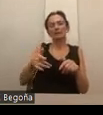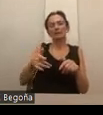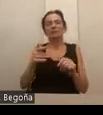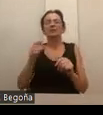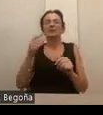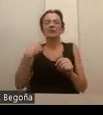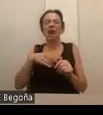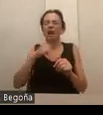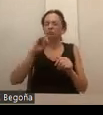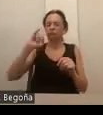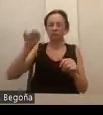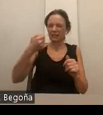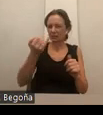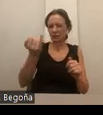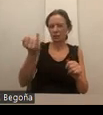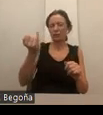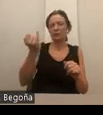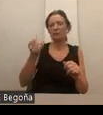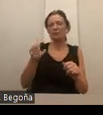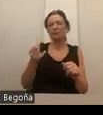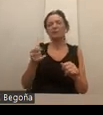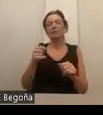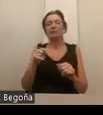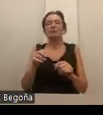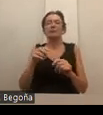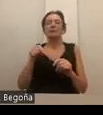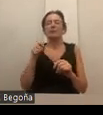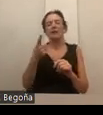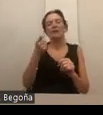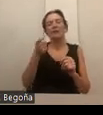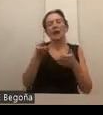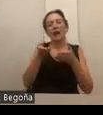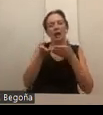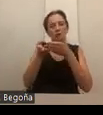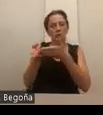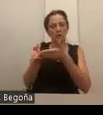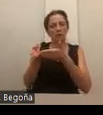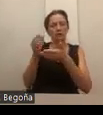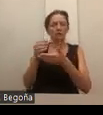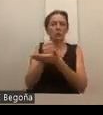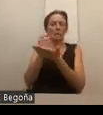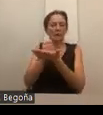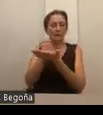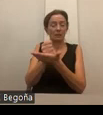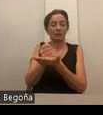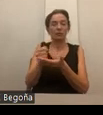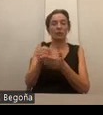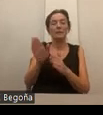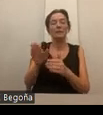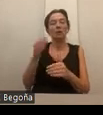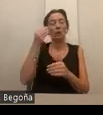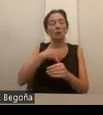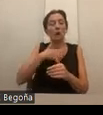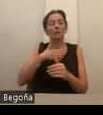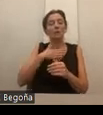cabreado, es decir, que está encontrando mucha resistencia y que tenemos que ayudarle con la sitaglitina y la metformina. Pero bueno, yo creo que el gel de aloe